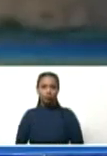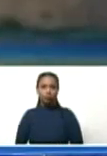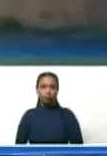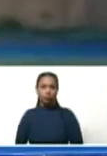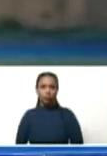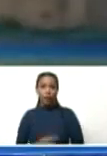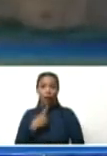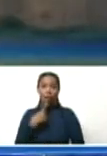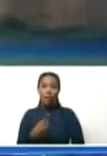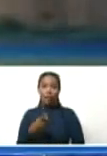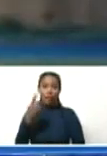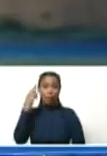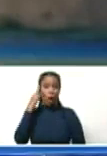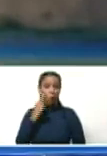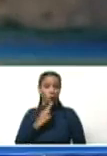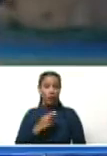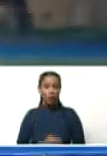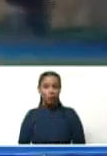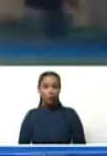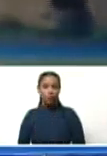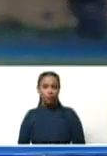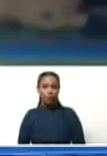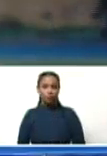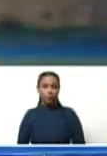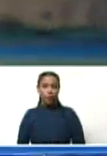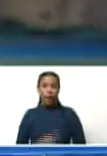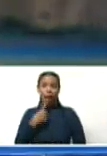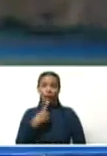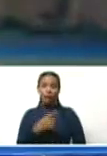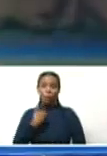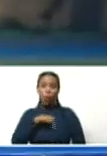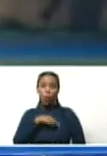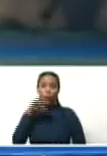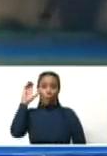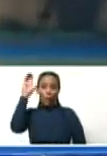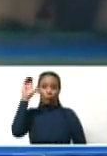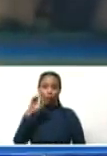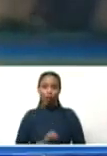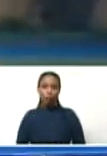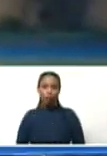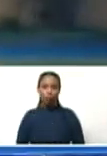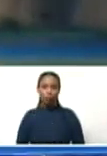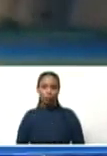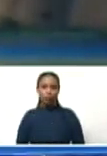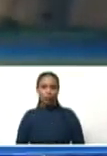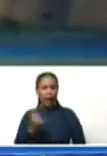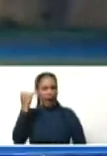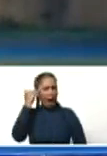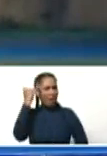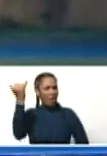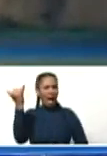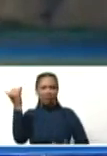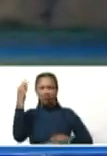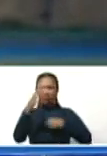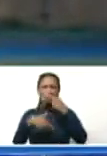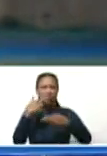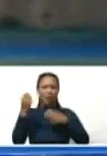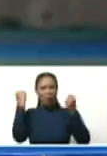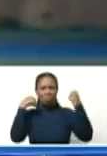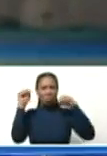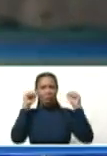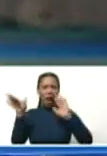le decimos a Bolívar, le decimos a nuestra patria, que el ideal rebelde,